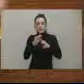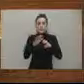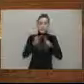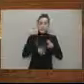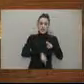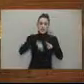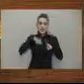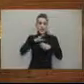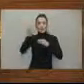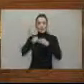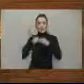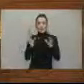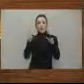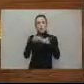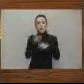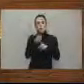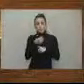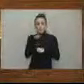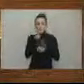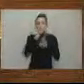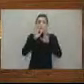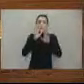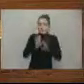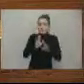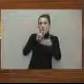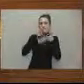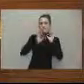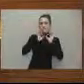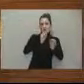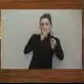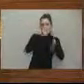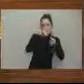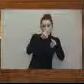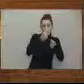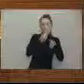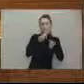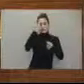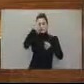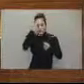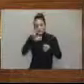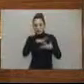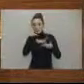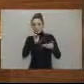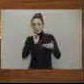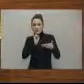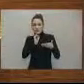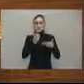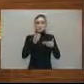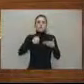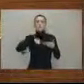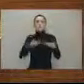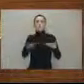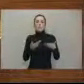enmienda del Partido Socialista, pero que sea lo suficientemente concreta como para saber que lo que estamos pidiendo es que se contemplen